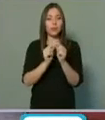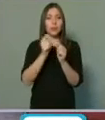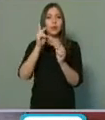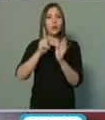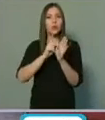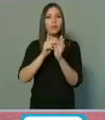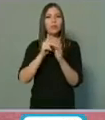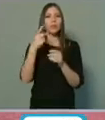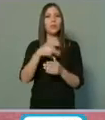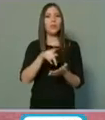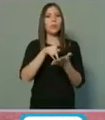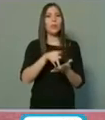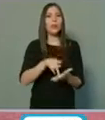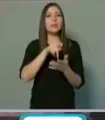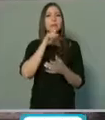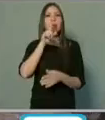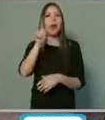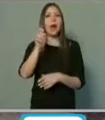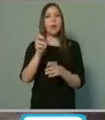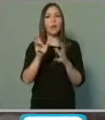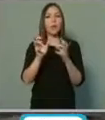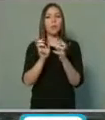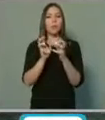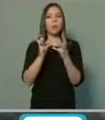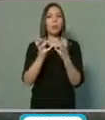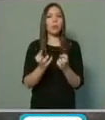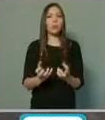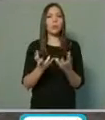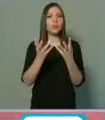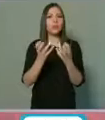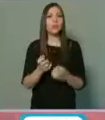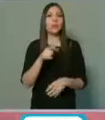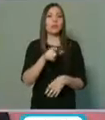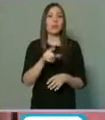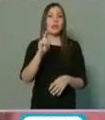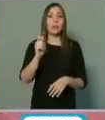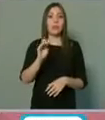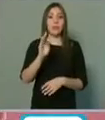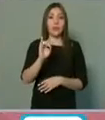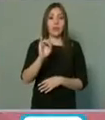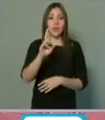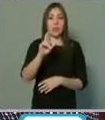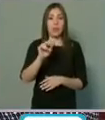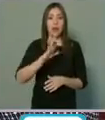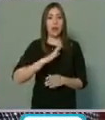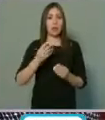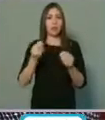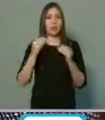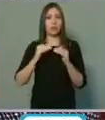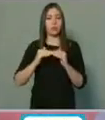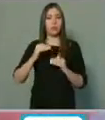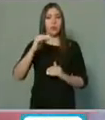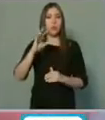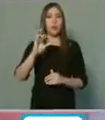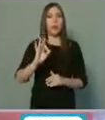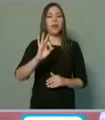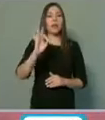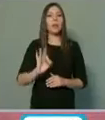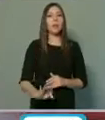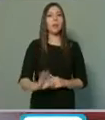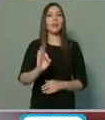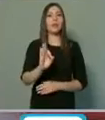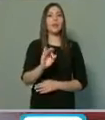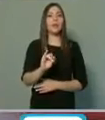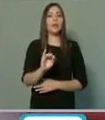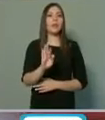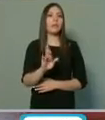Entonces nosotros tomamos esto y este tipo de fibras tiene un porcentaje muy alto de la chía, el 40% es